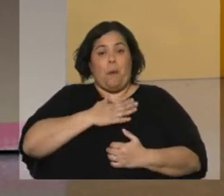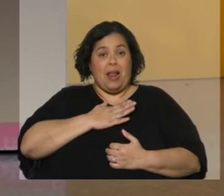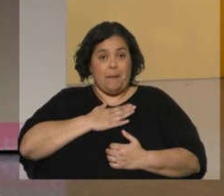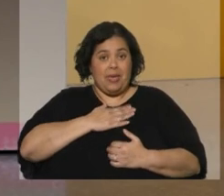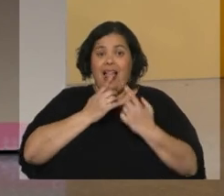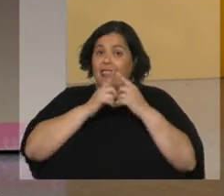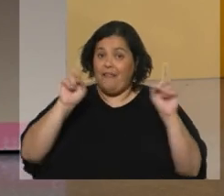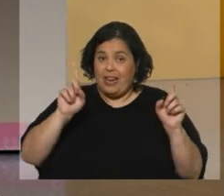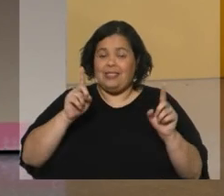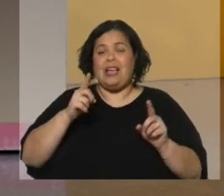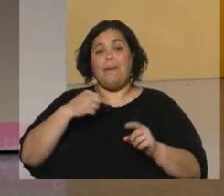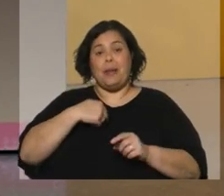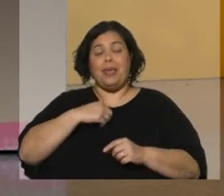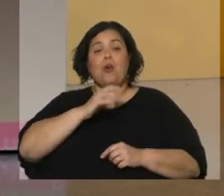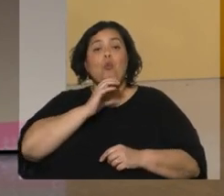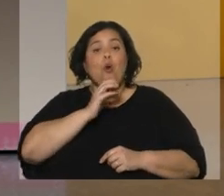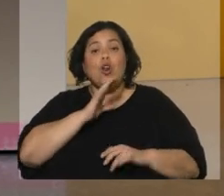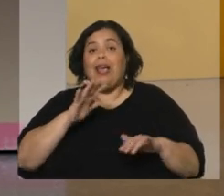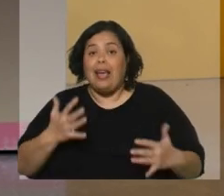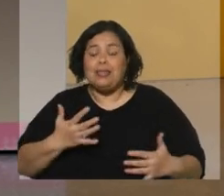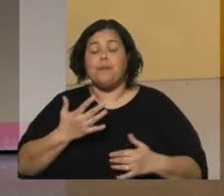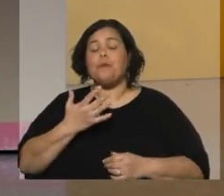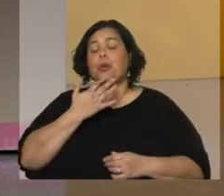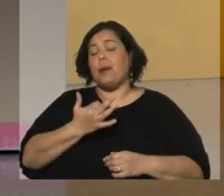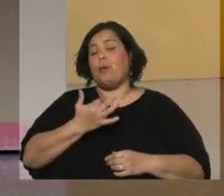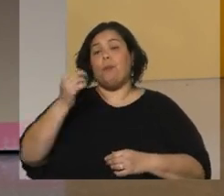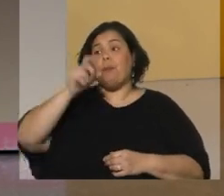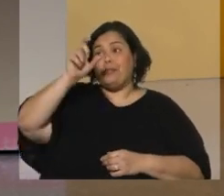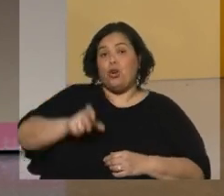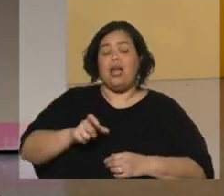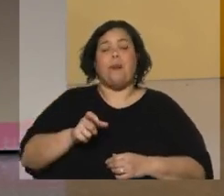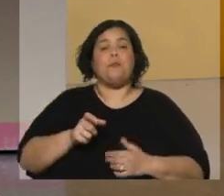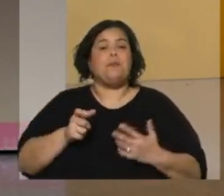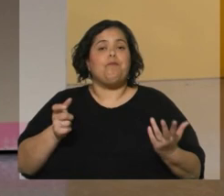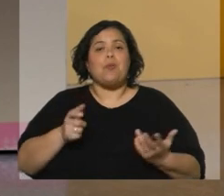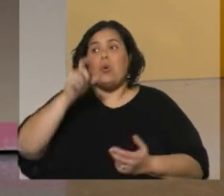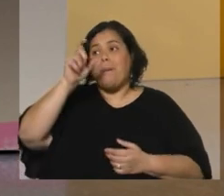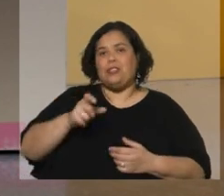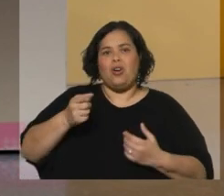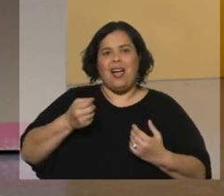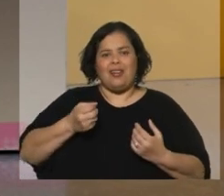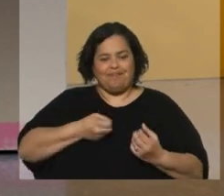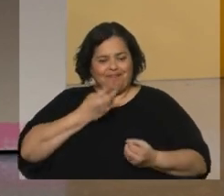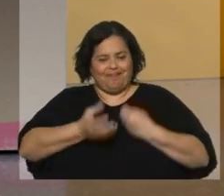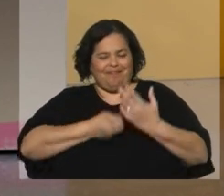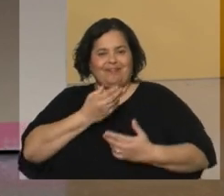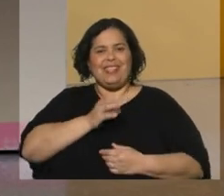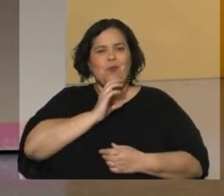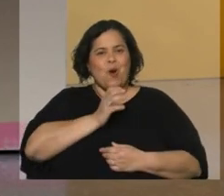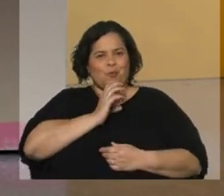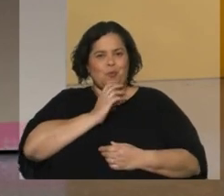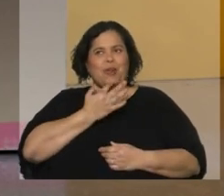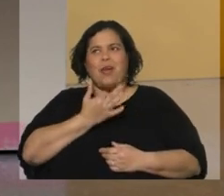se considera humor o no que cuando una persona es genera humor de a medida de un resultado